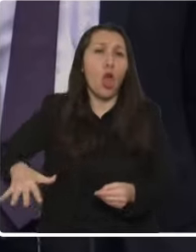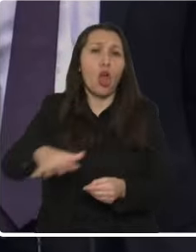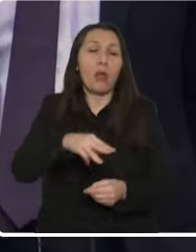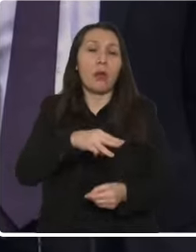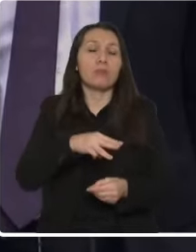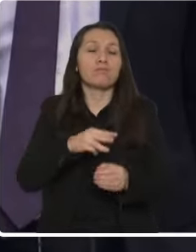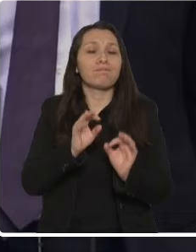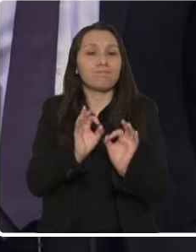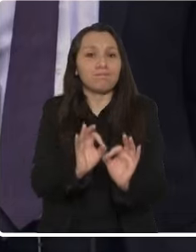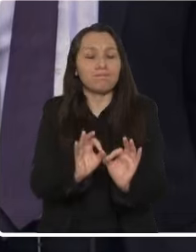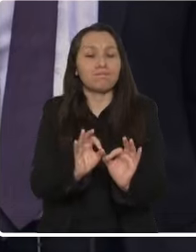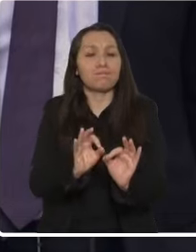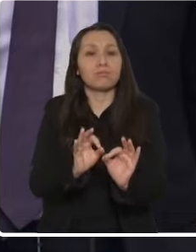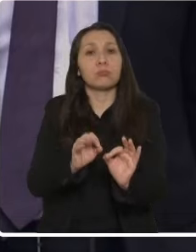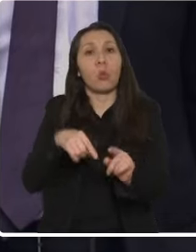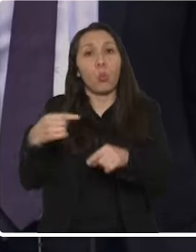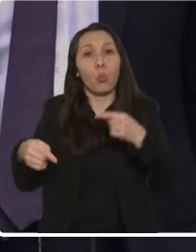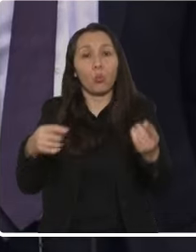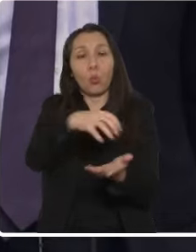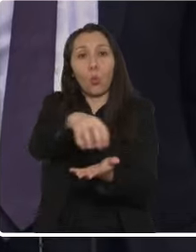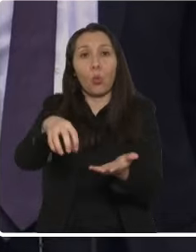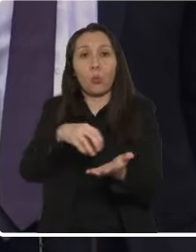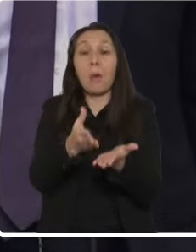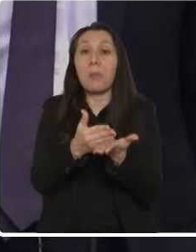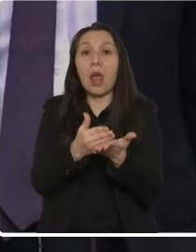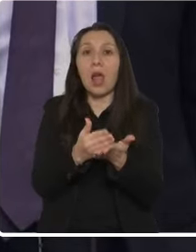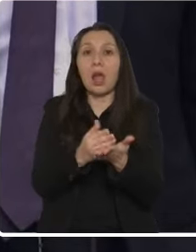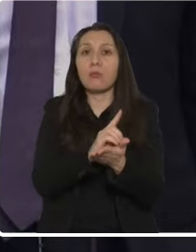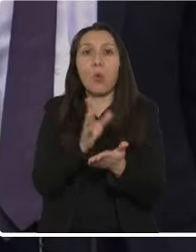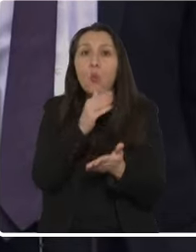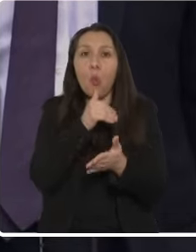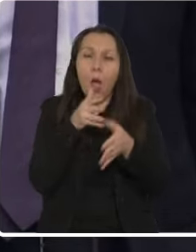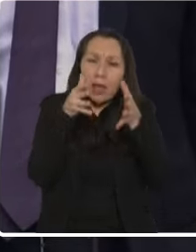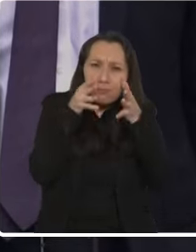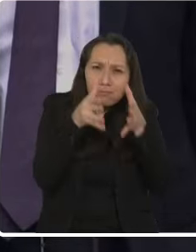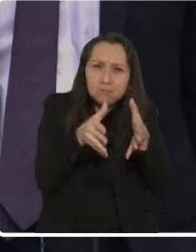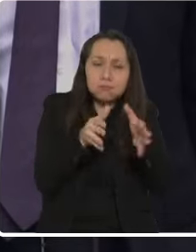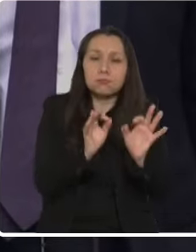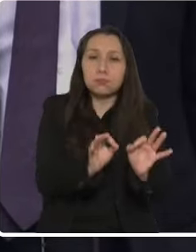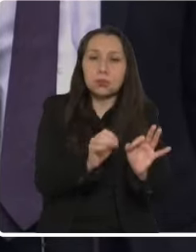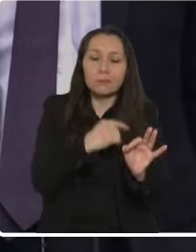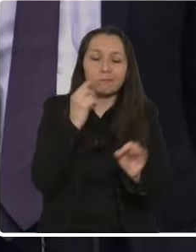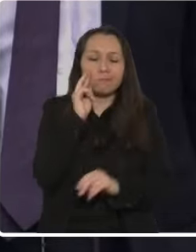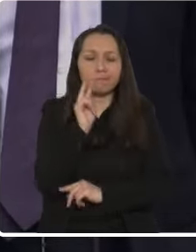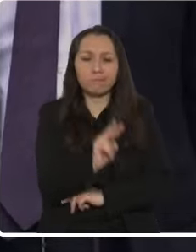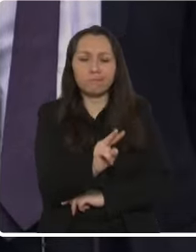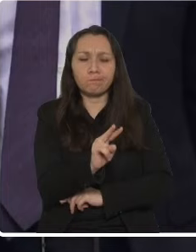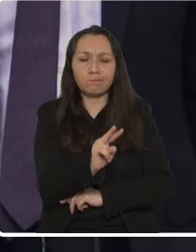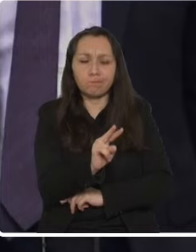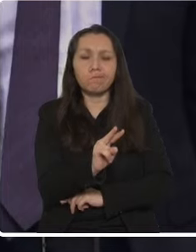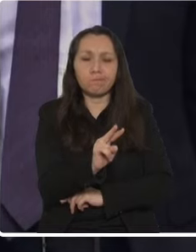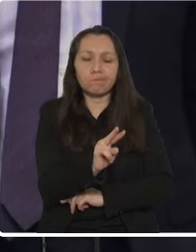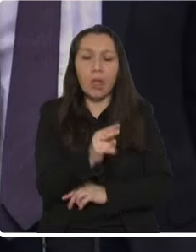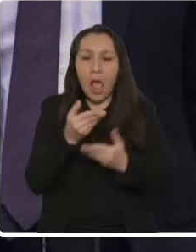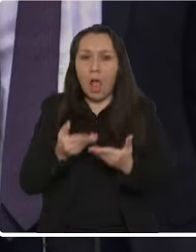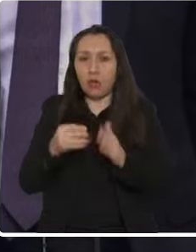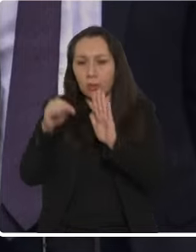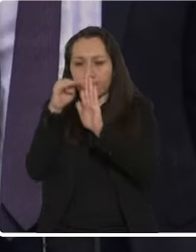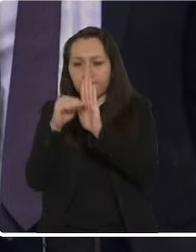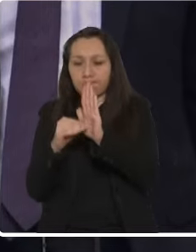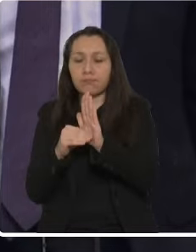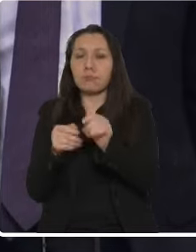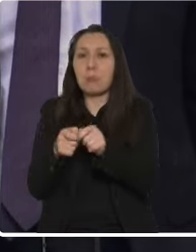región y en particular que en otras comunas donde este plan no estuvo focalizado. Eso nos ha permitido tomar medidas para